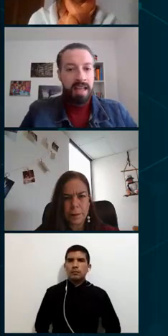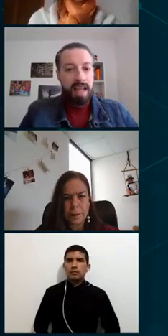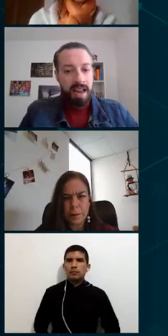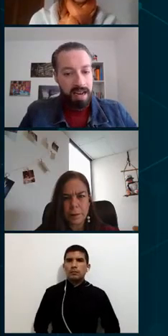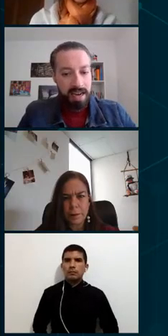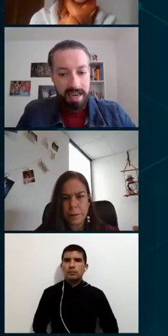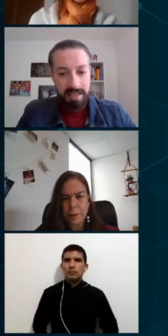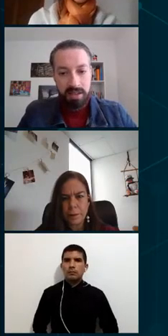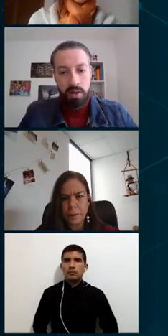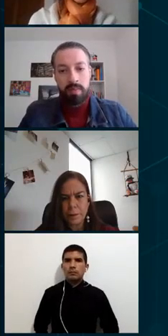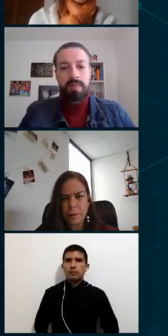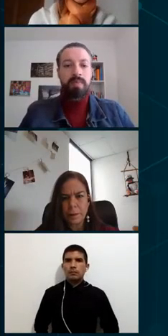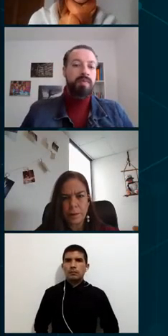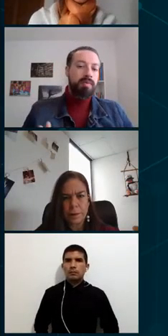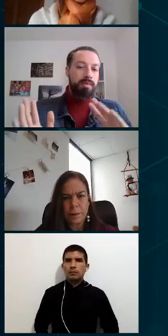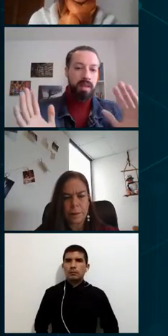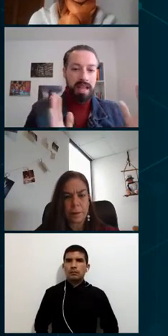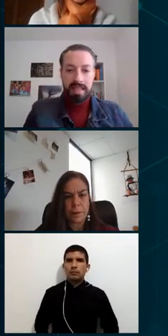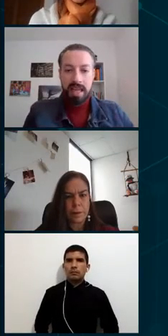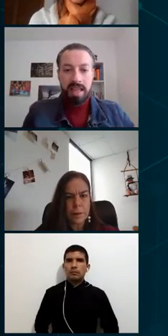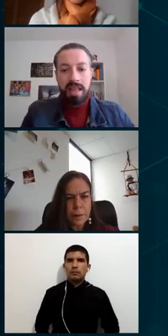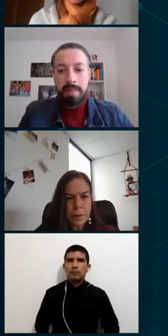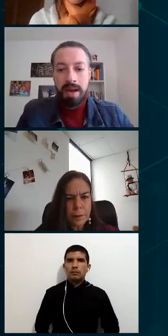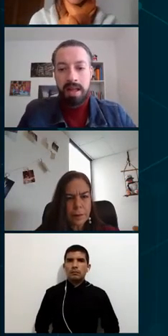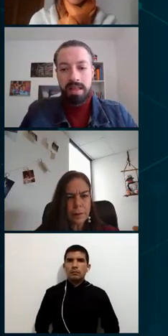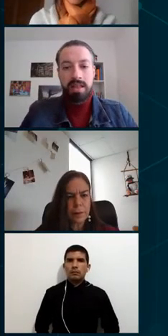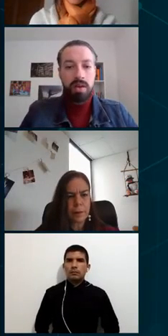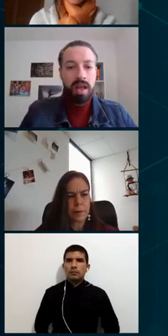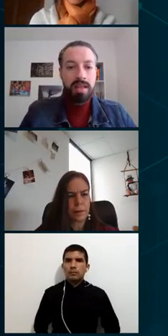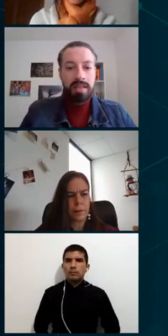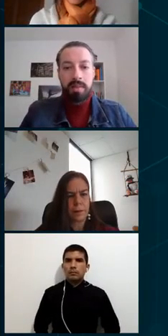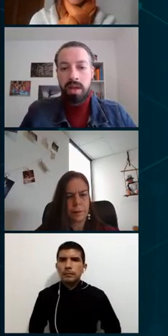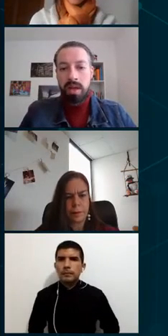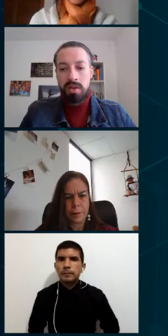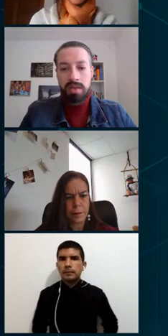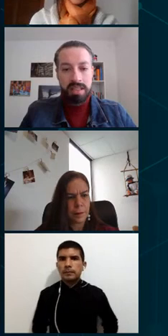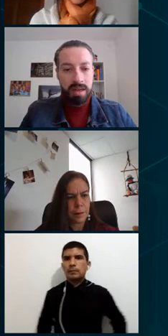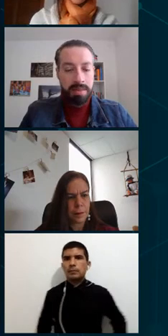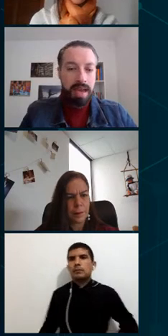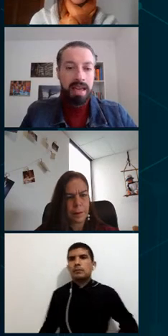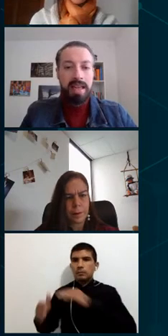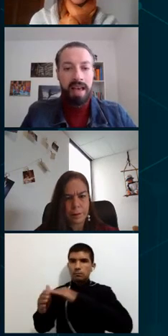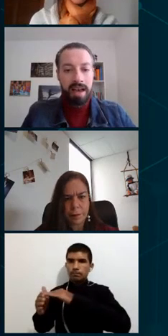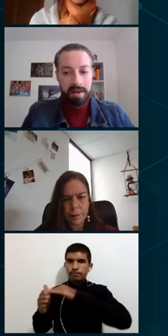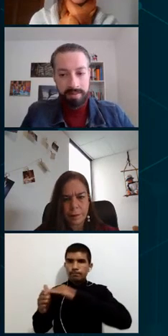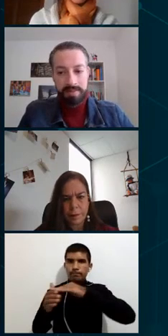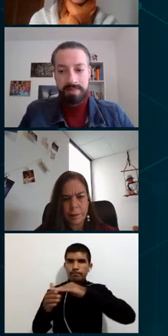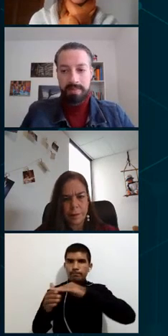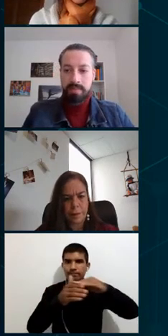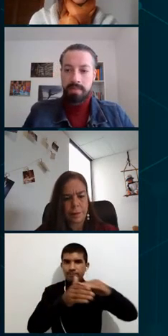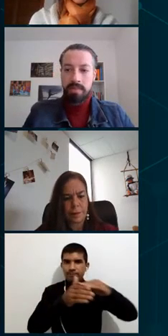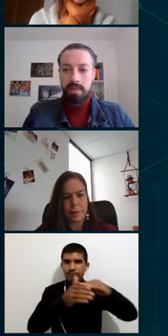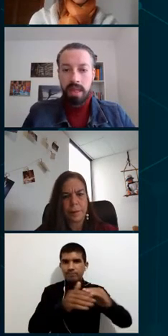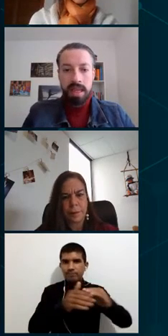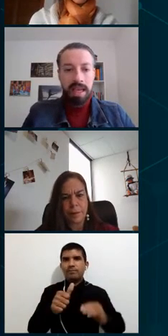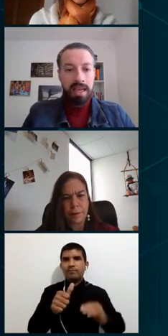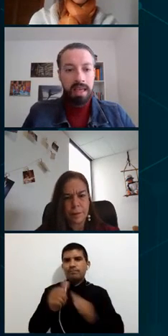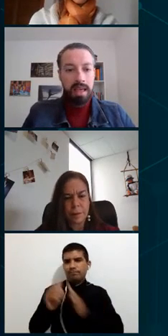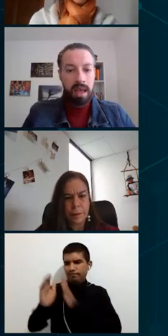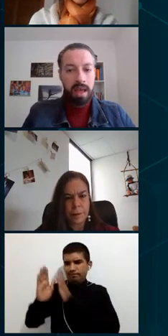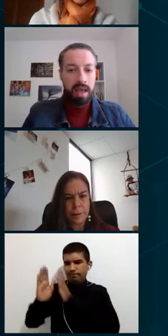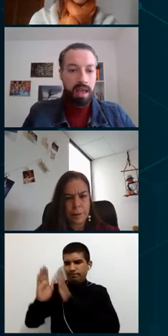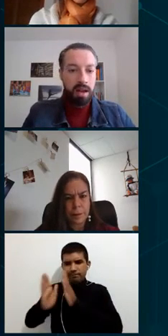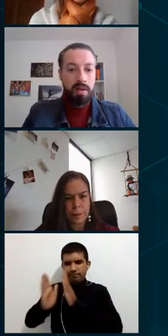Listo. Listo. La siguiente etapa dentro de este modelo se llama el idear.